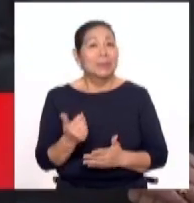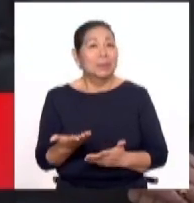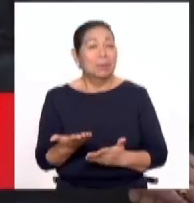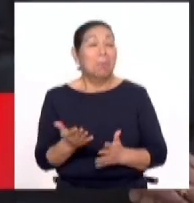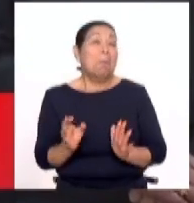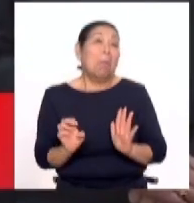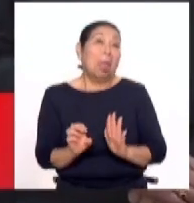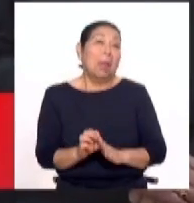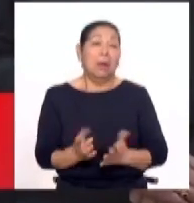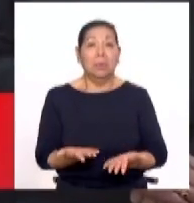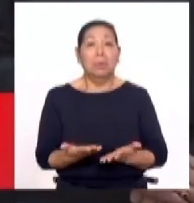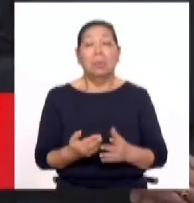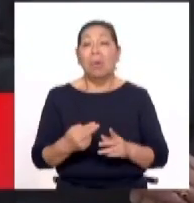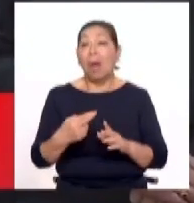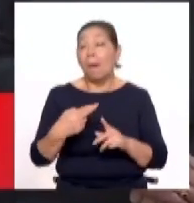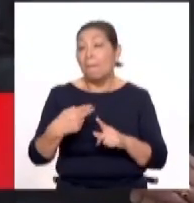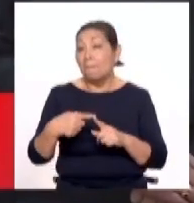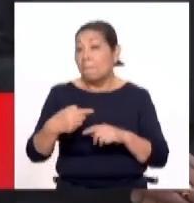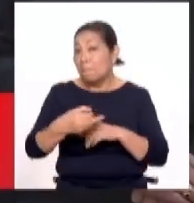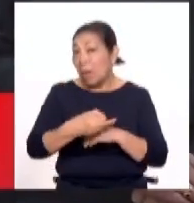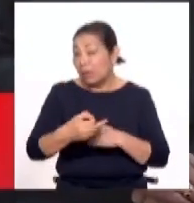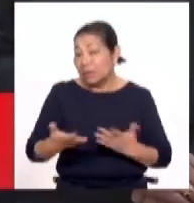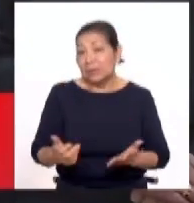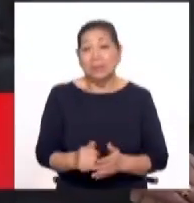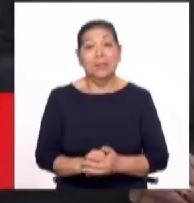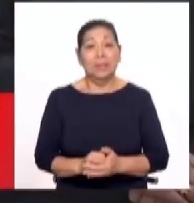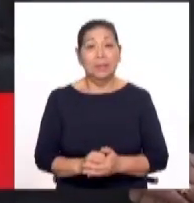por ejemplo, para una región, en este caso